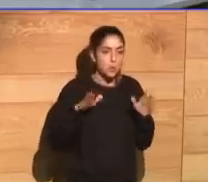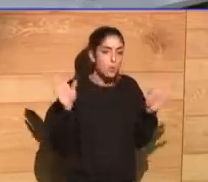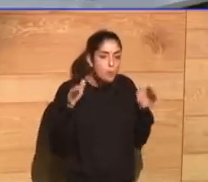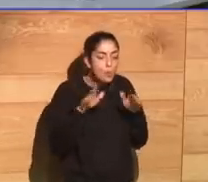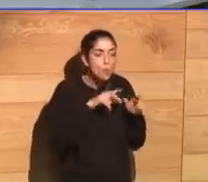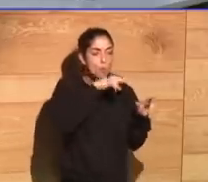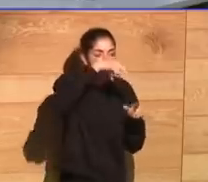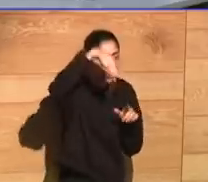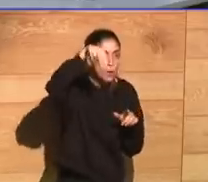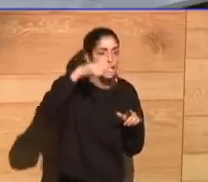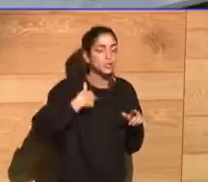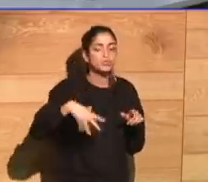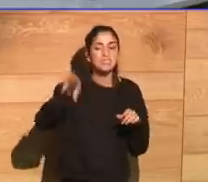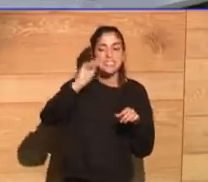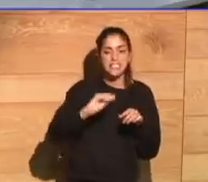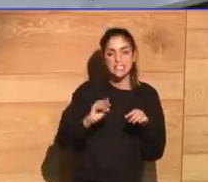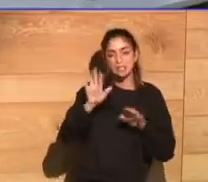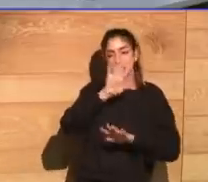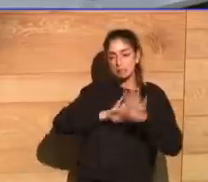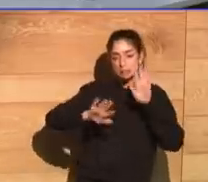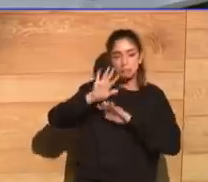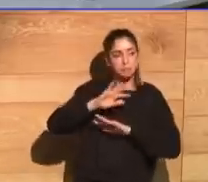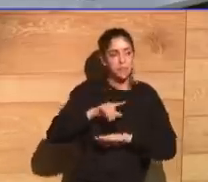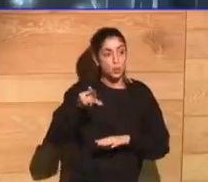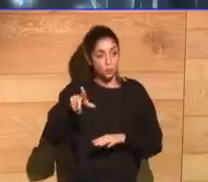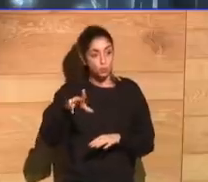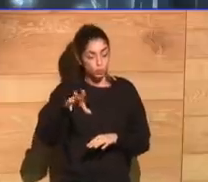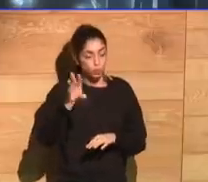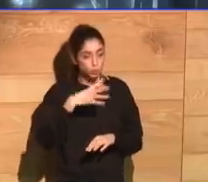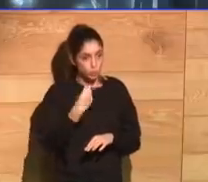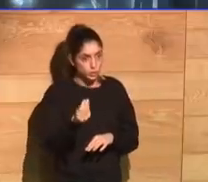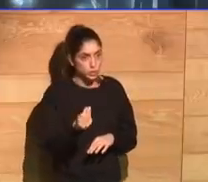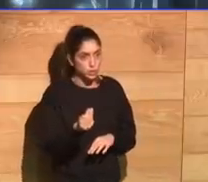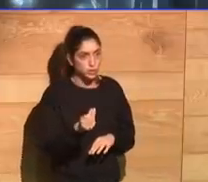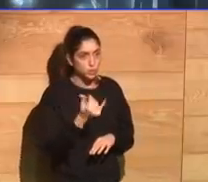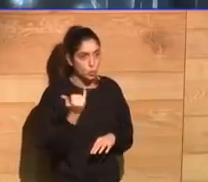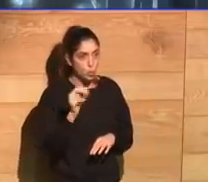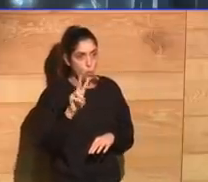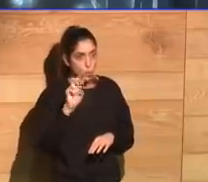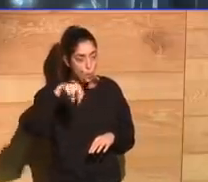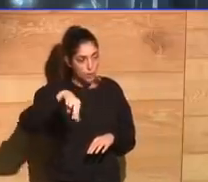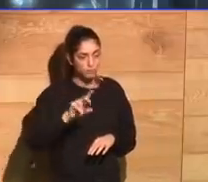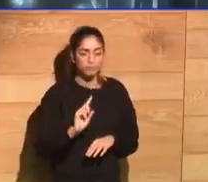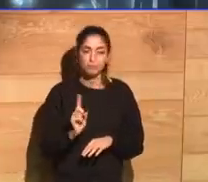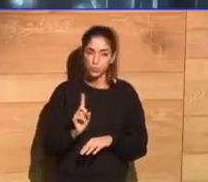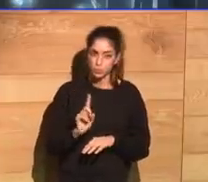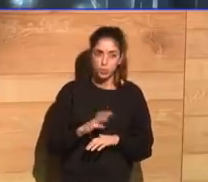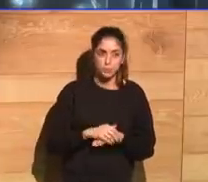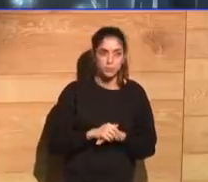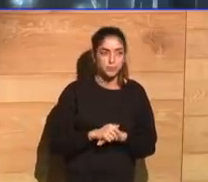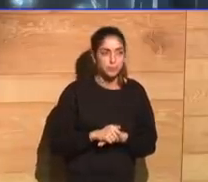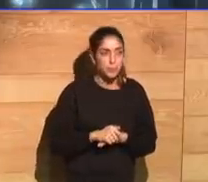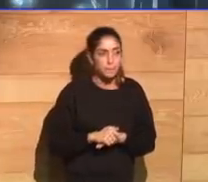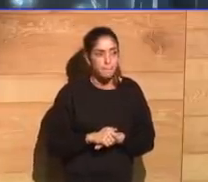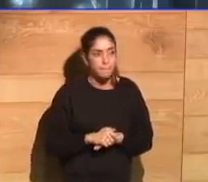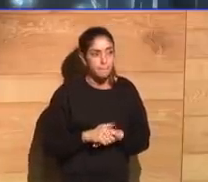confusa, no lo sé, la entiendo confusa. ¿Tú lo entiendes, Juan? No. Vale. Yo no lo entiendo. Hay cosas, hay más que no entiendo. Ya está, pero es que hay cosas que